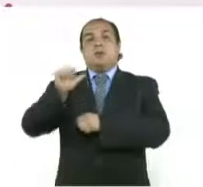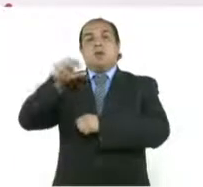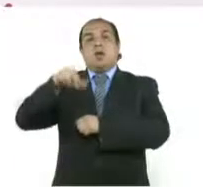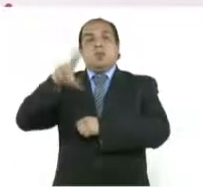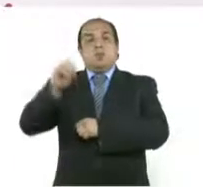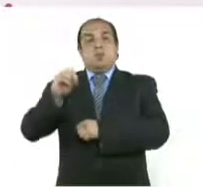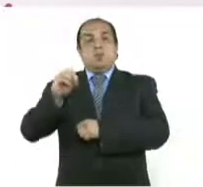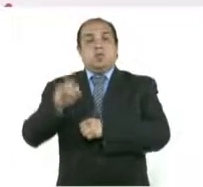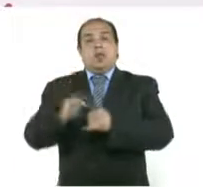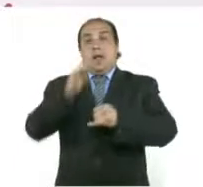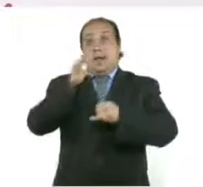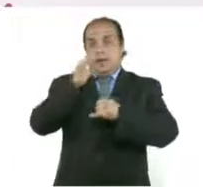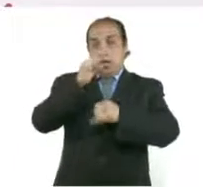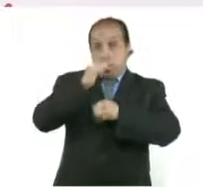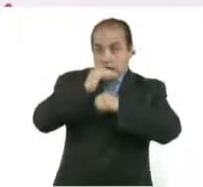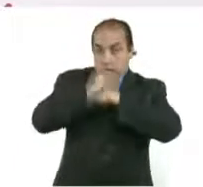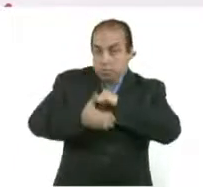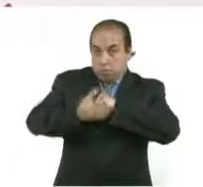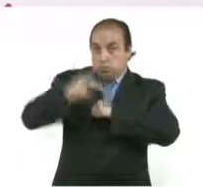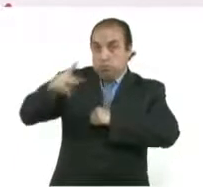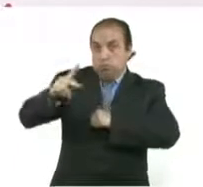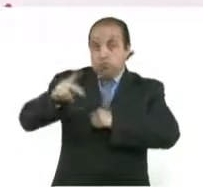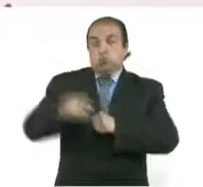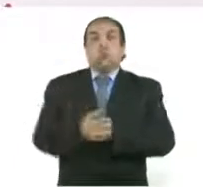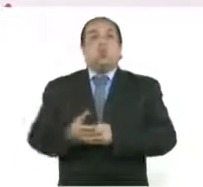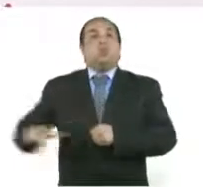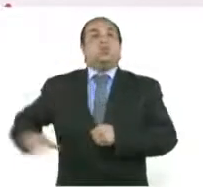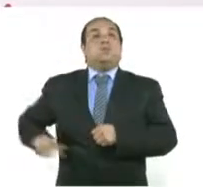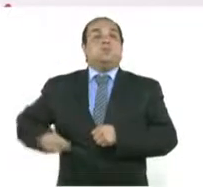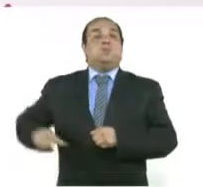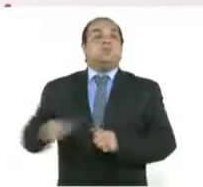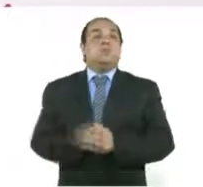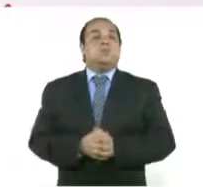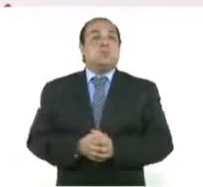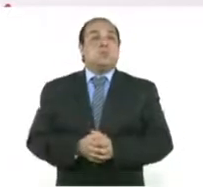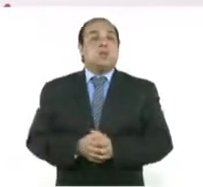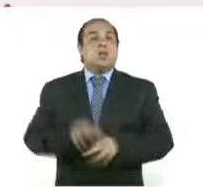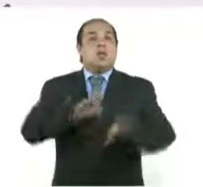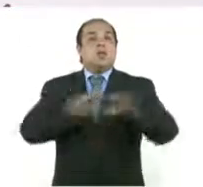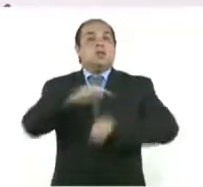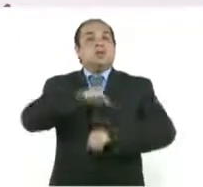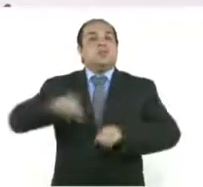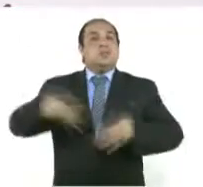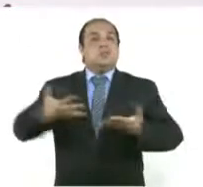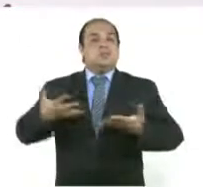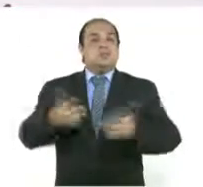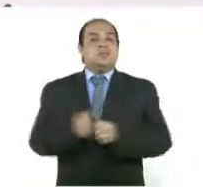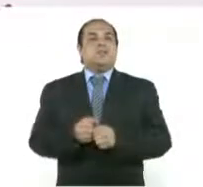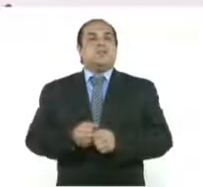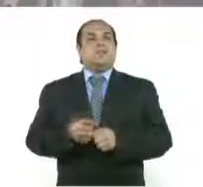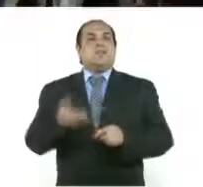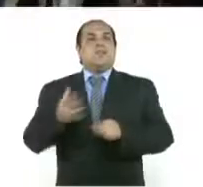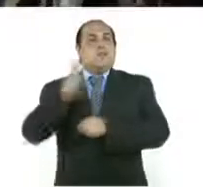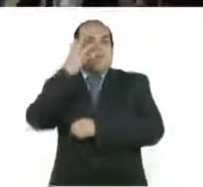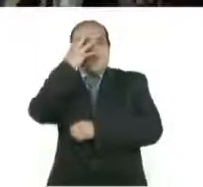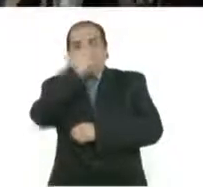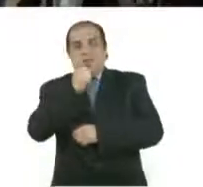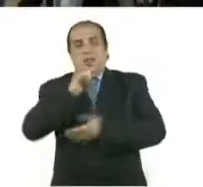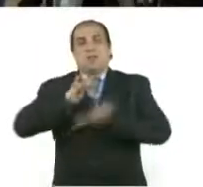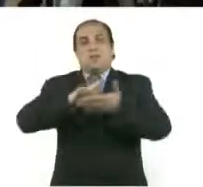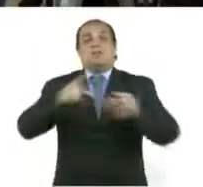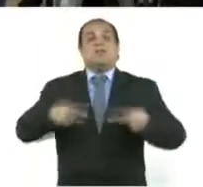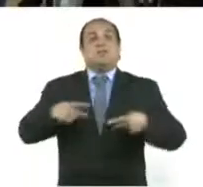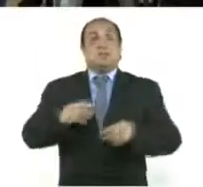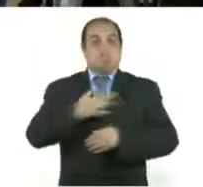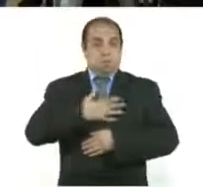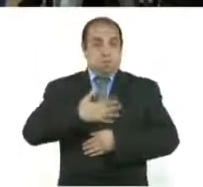mandato, porque esta labor que nosotros hacemos es la más bonita, apoyar a la gente. Es un honor